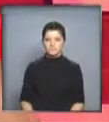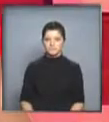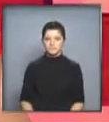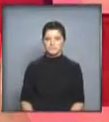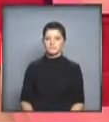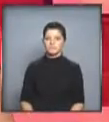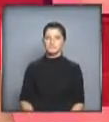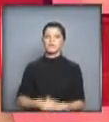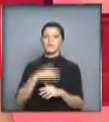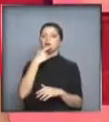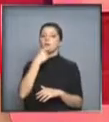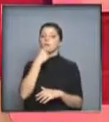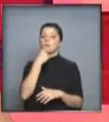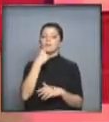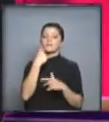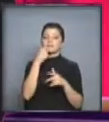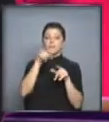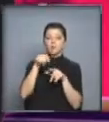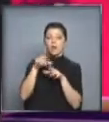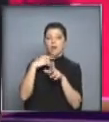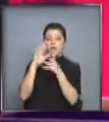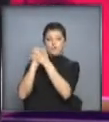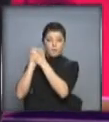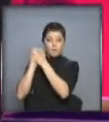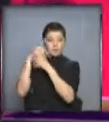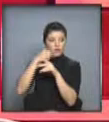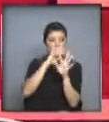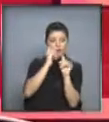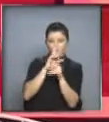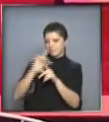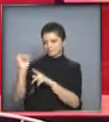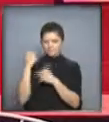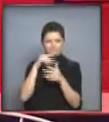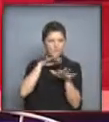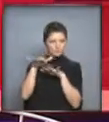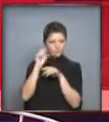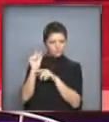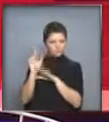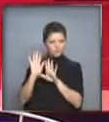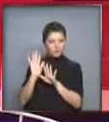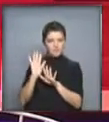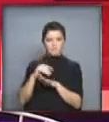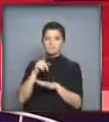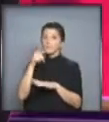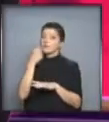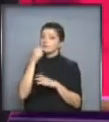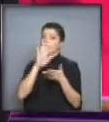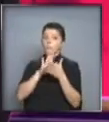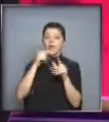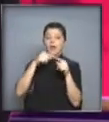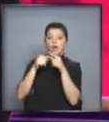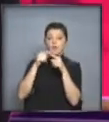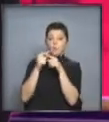Bueno, pero ahí se le fueron los jóvenes también. Exactamente, no, claro. Exactamente. A ver, ¿y qué me decís si para vos la plena recuperación de la política